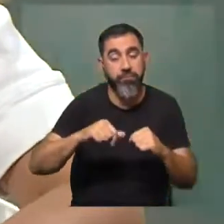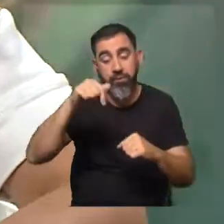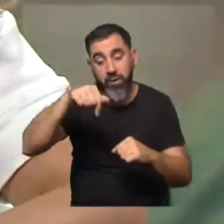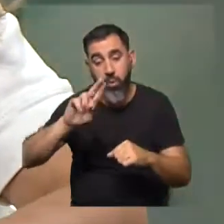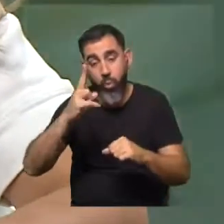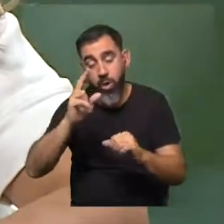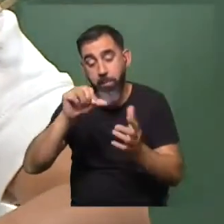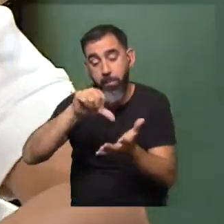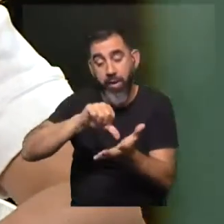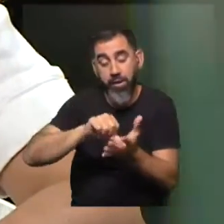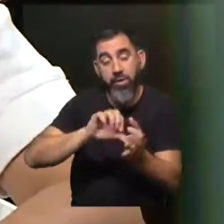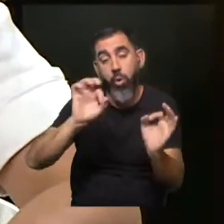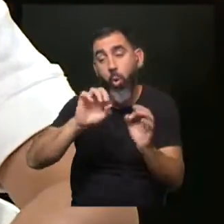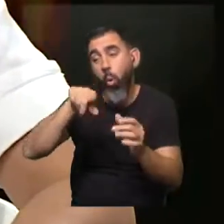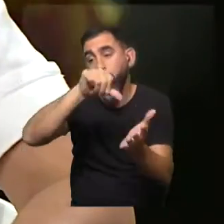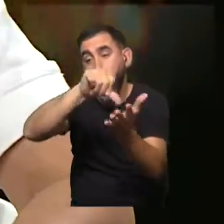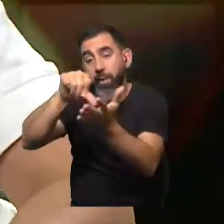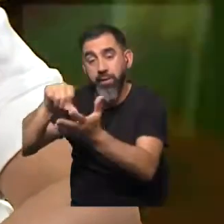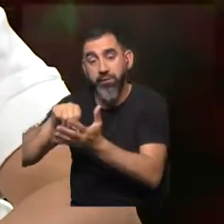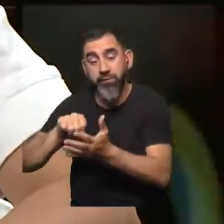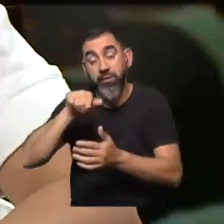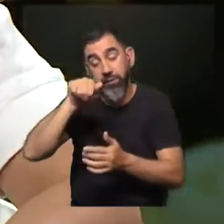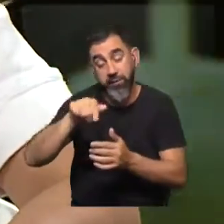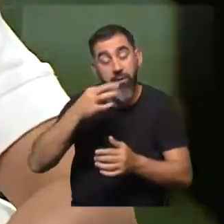local, regional, a nivel país, y bueno, y ahí es donde